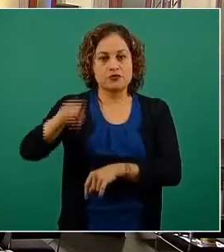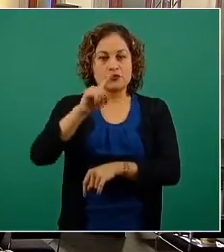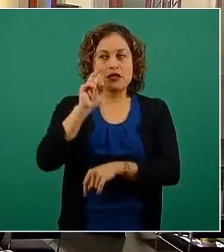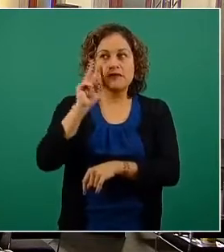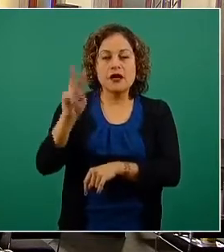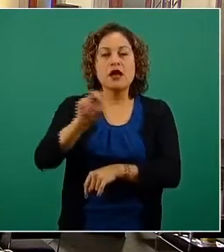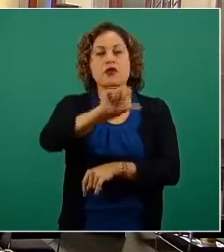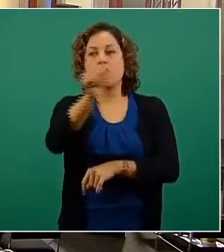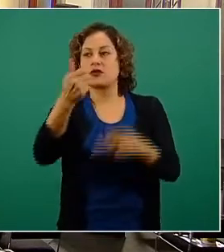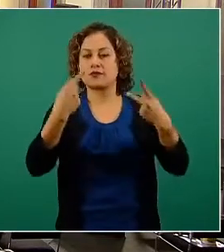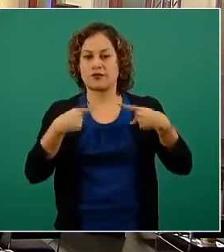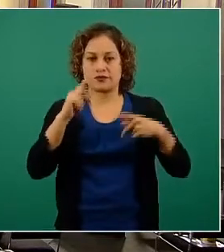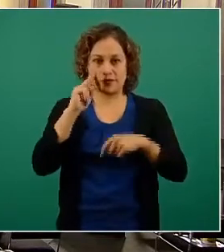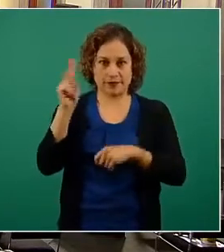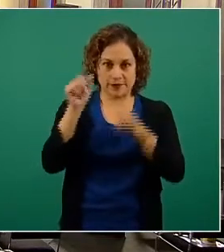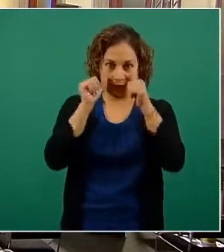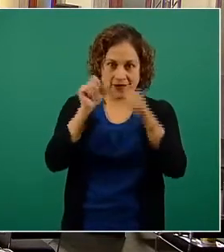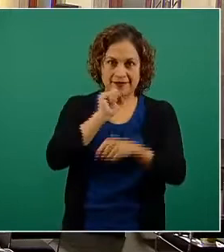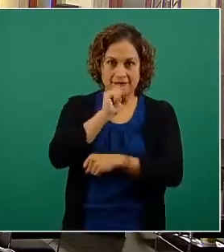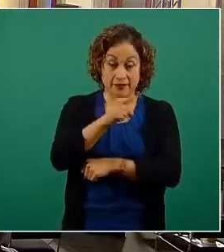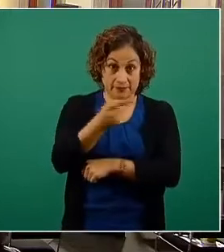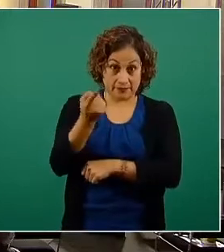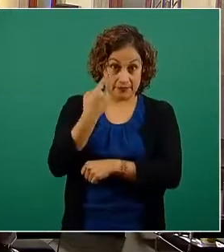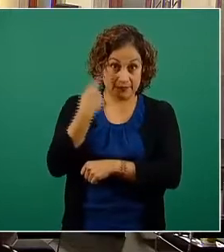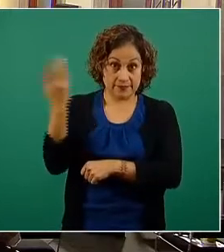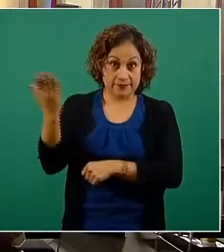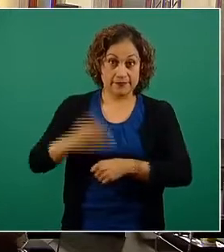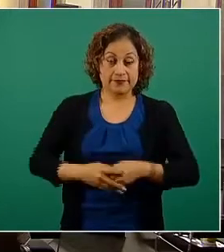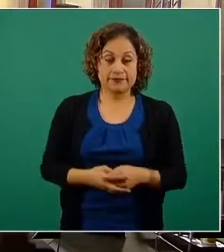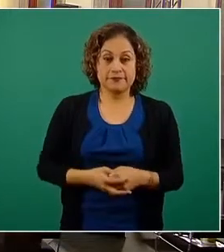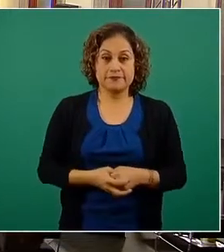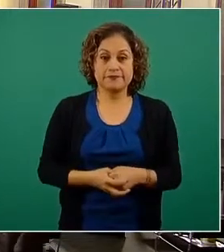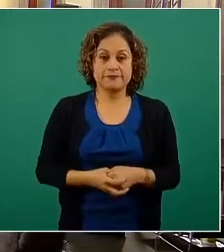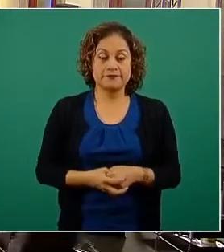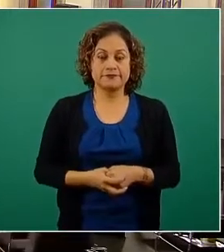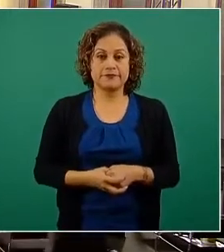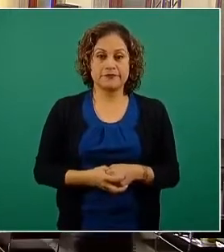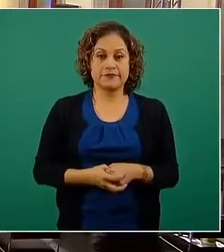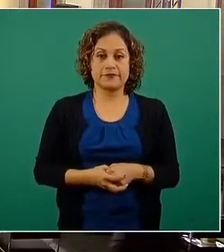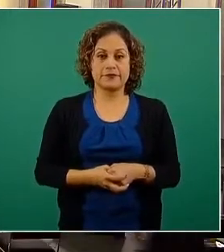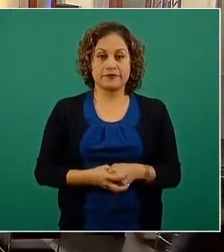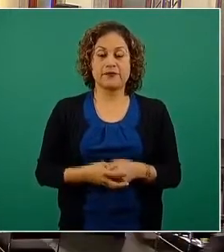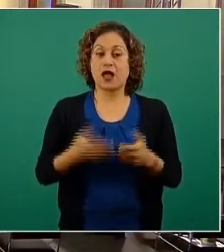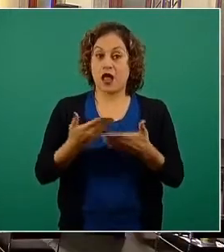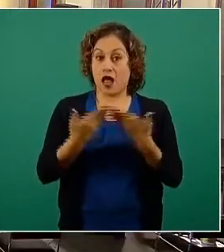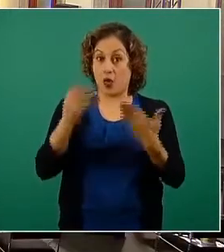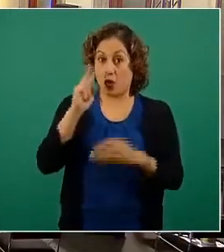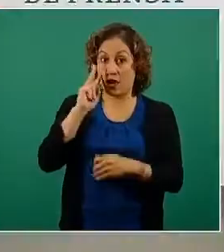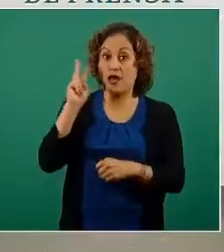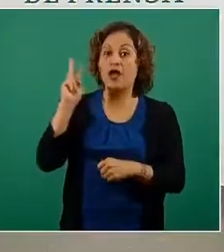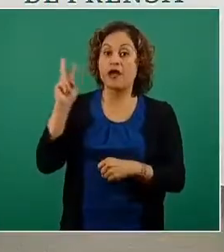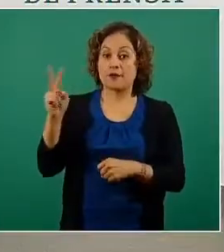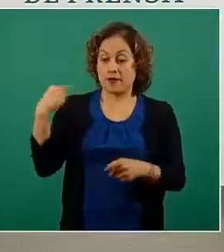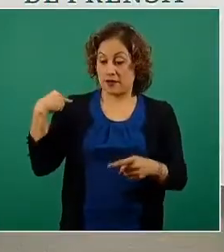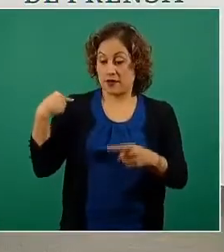como pueden apreciar, en el primer gráfico es claramente identificable que actualmente estamos manteniendo